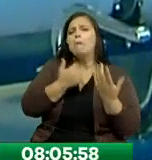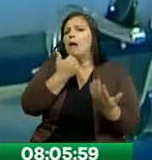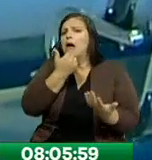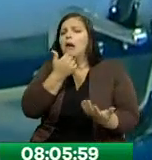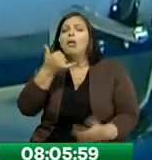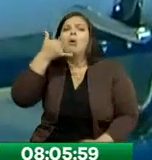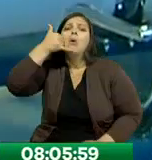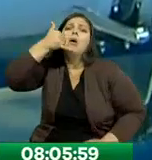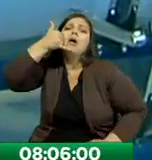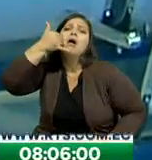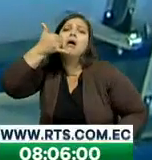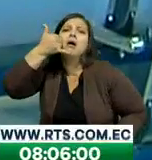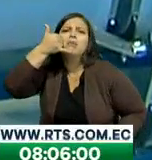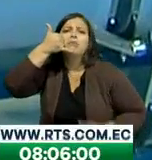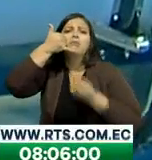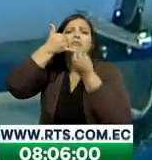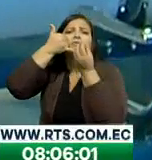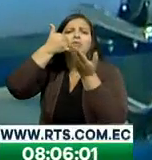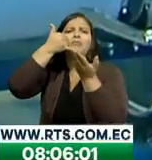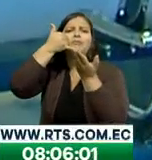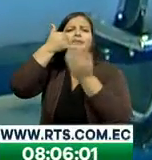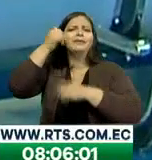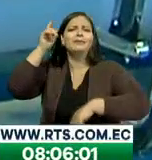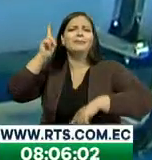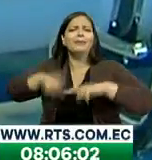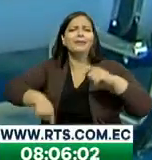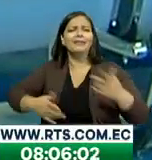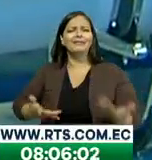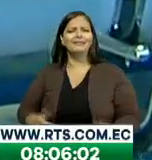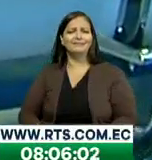dicen que tienes que cambiar el fierrito ese de tierra.